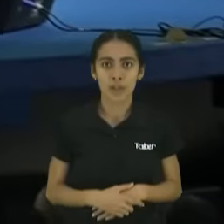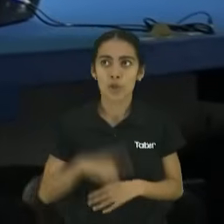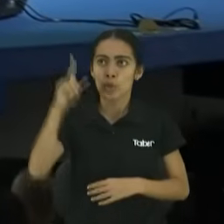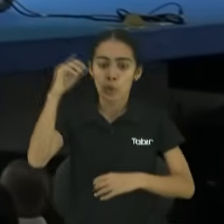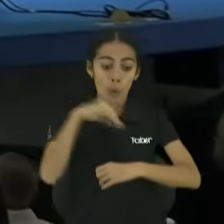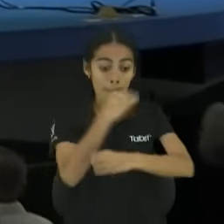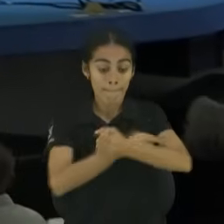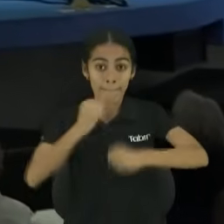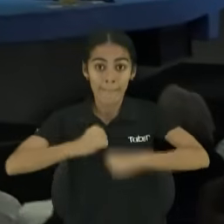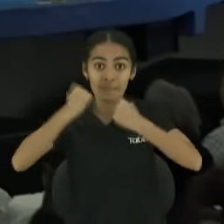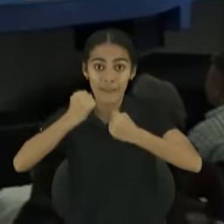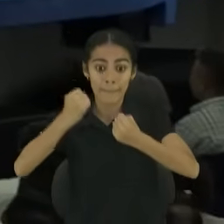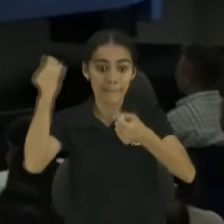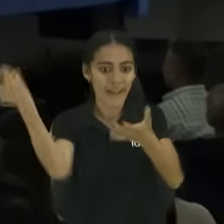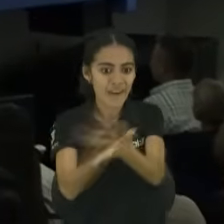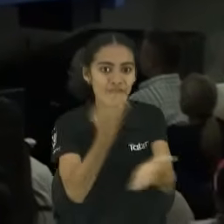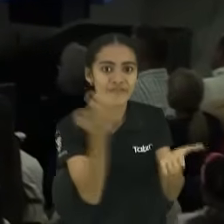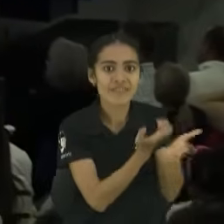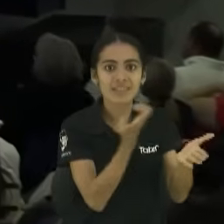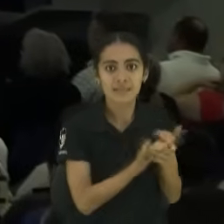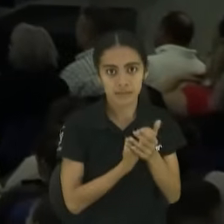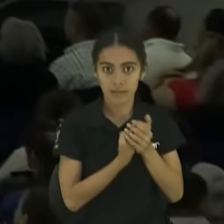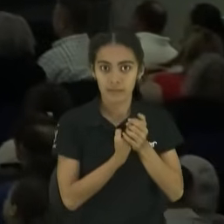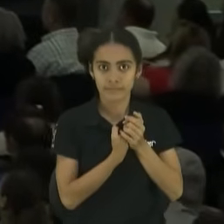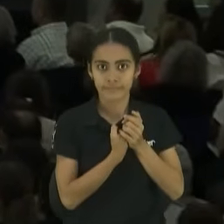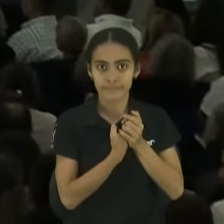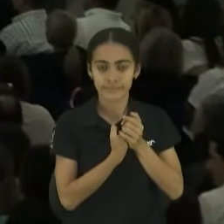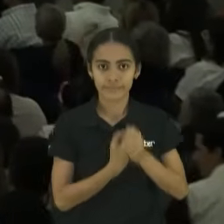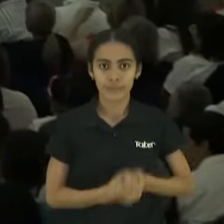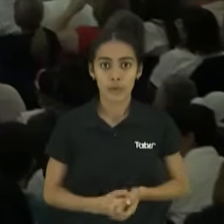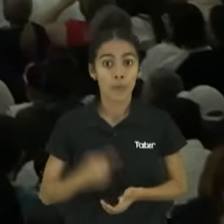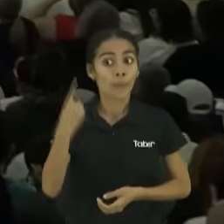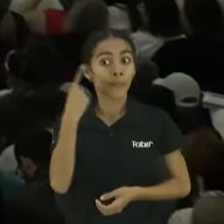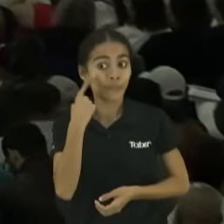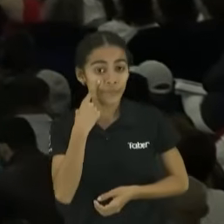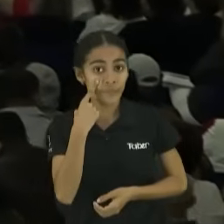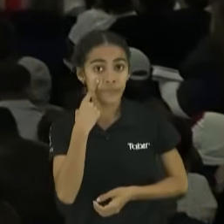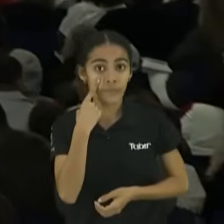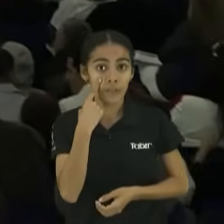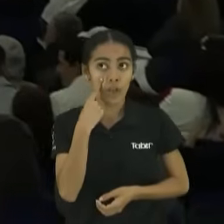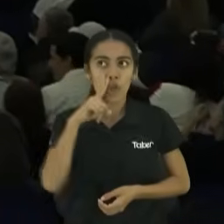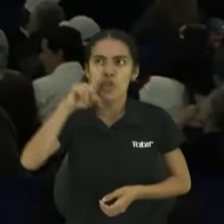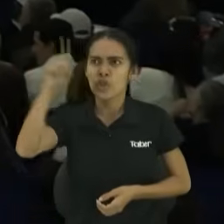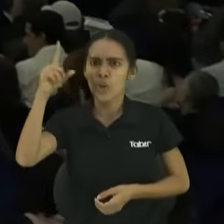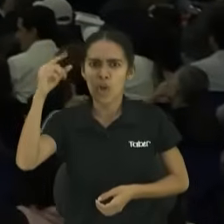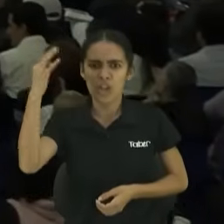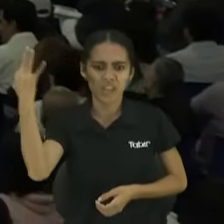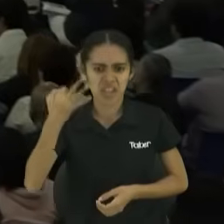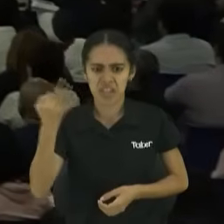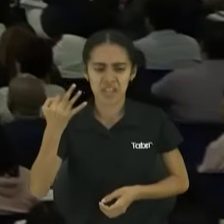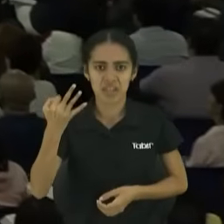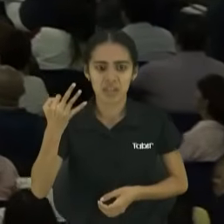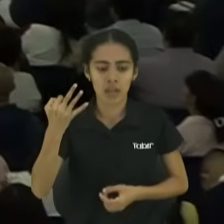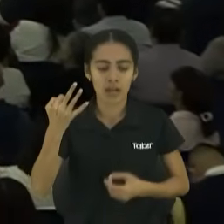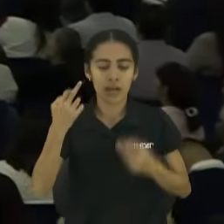para anunciar las virtudes de aquel. ¡Ojo lo que te estoy diciendo! Dios no necesita